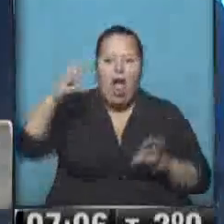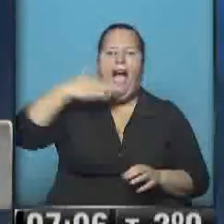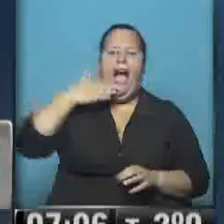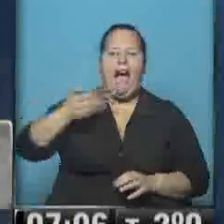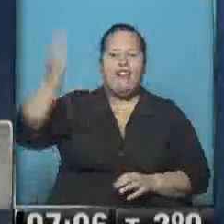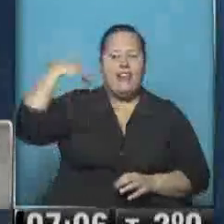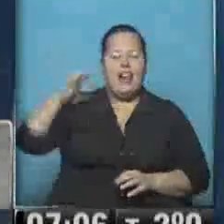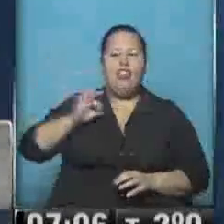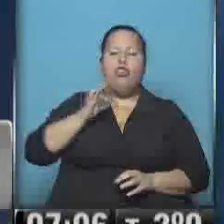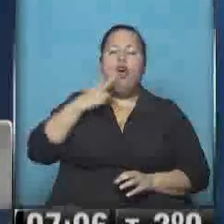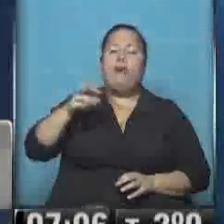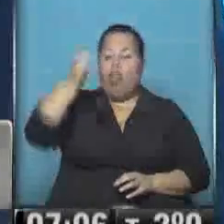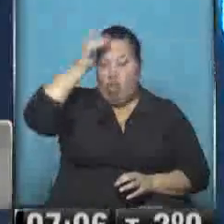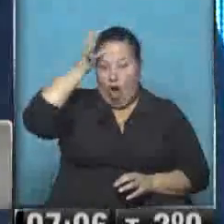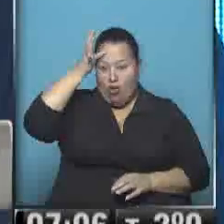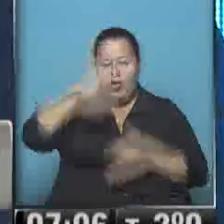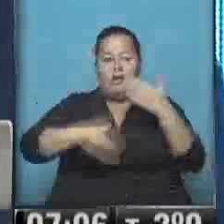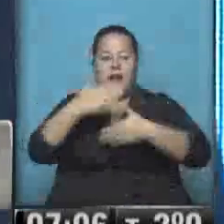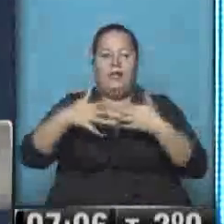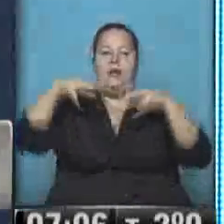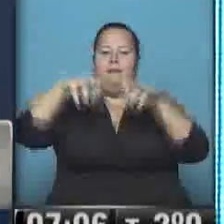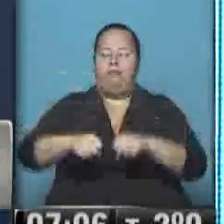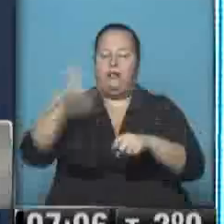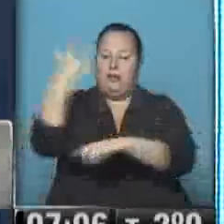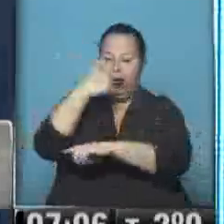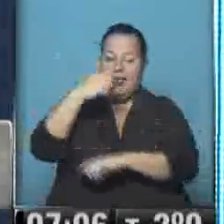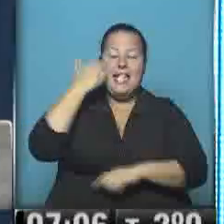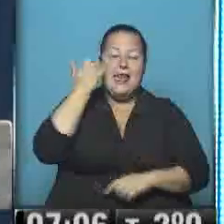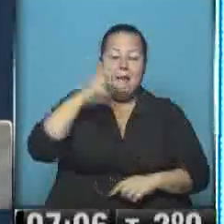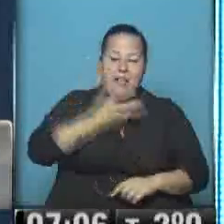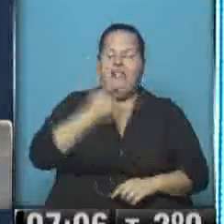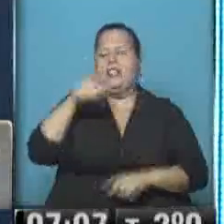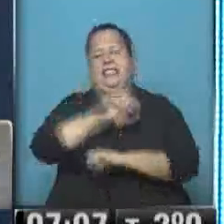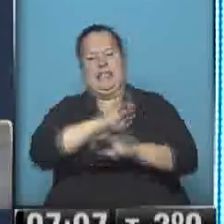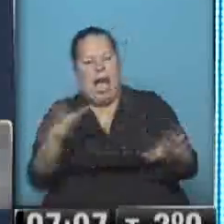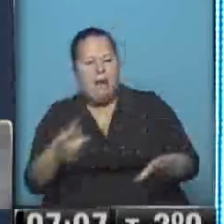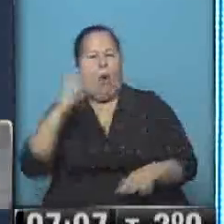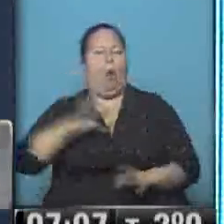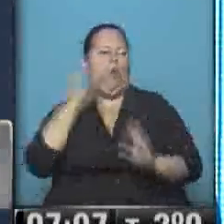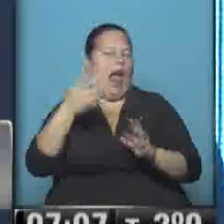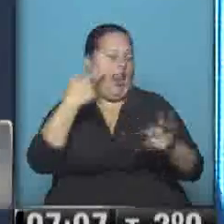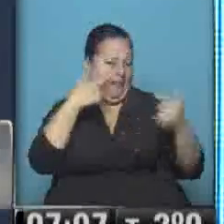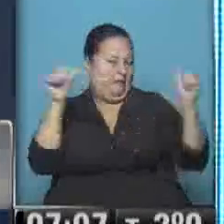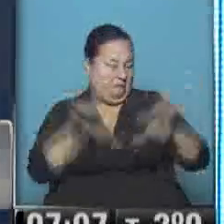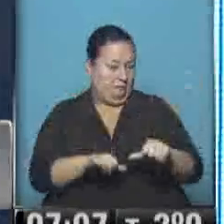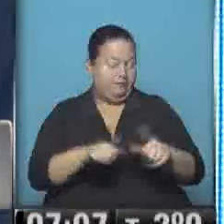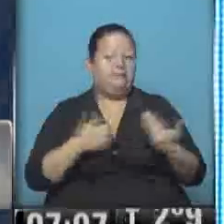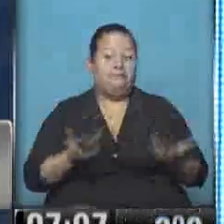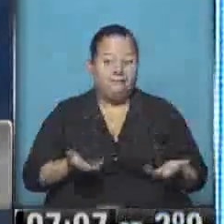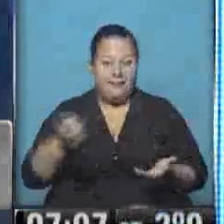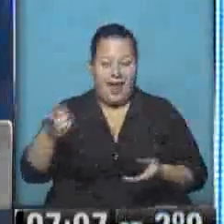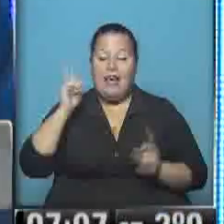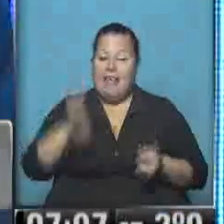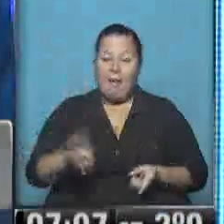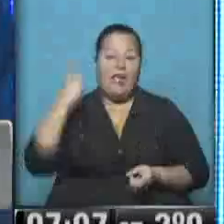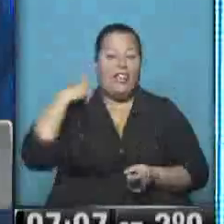del 2012, cuando se avanzaba la nacionalización de la petrolera, se decía que era una mala decisión y que en un año se verían las consecuencias. Bueno, también De